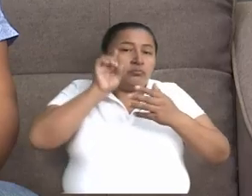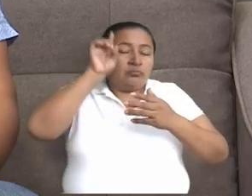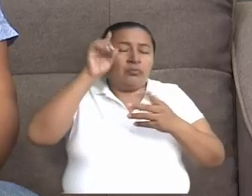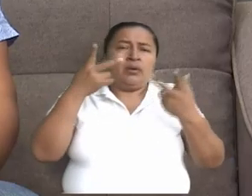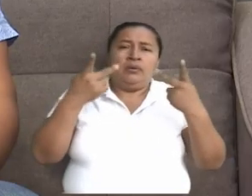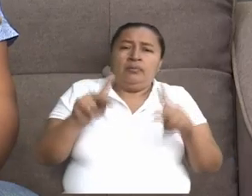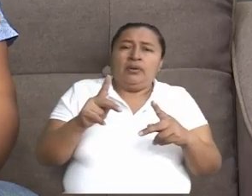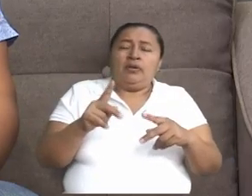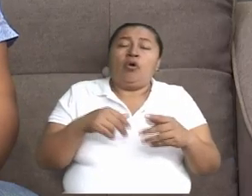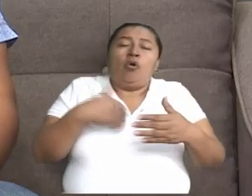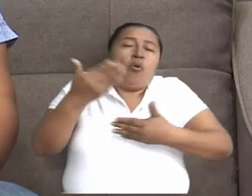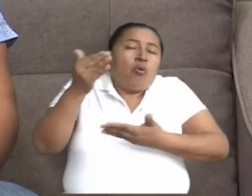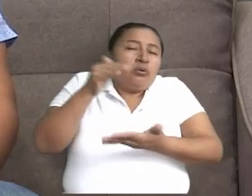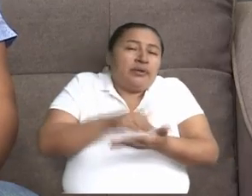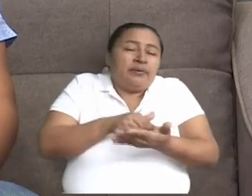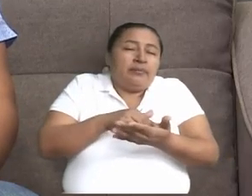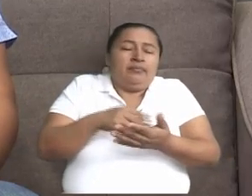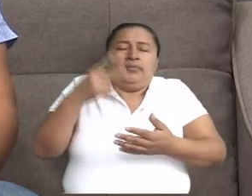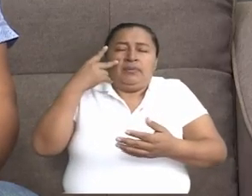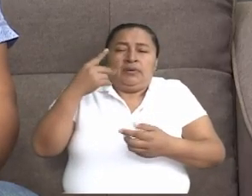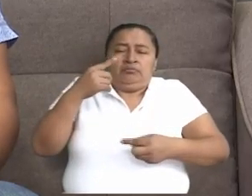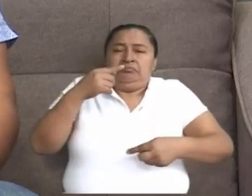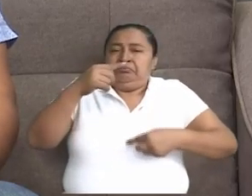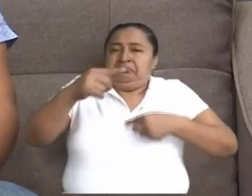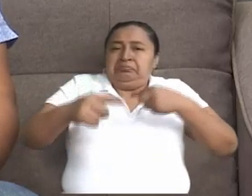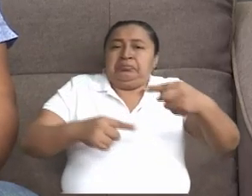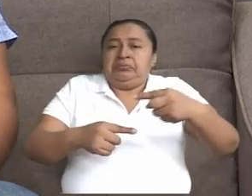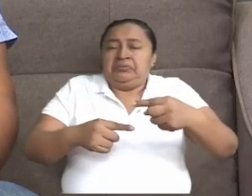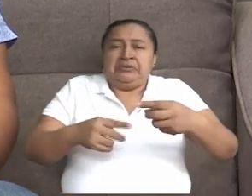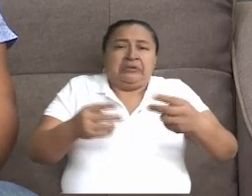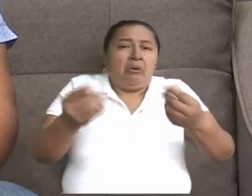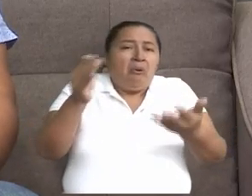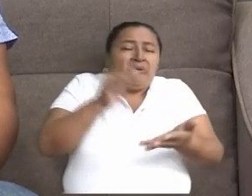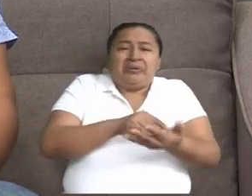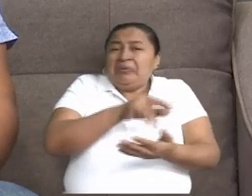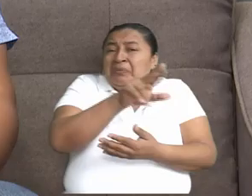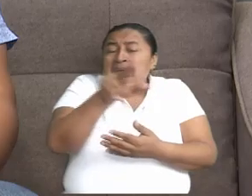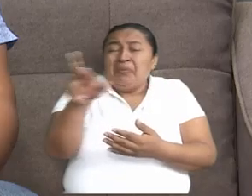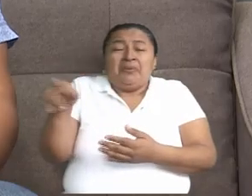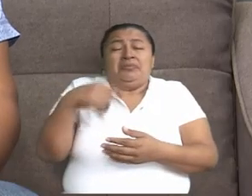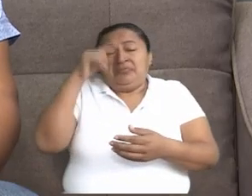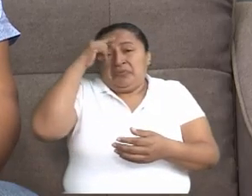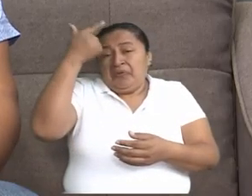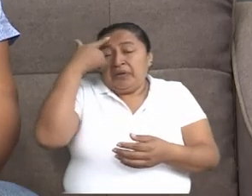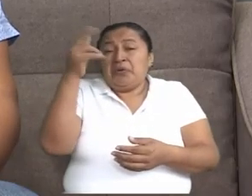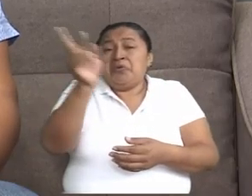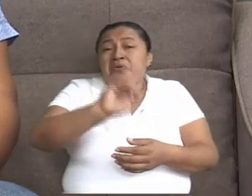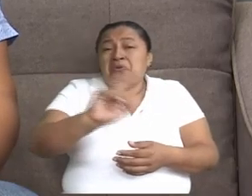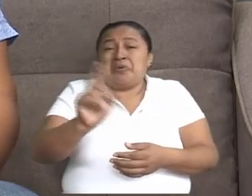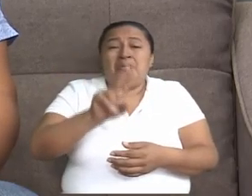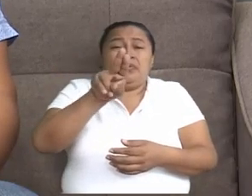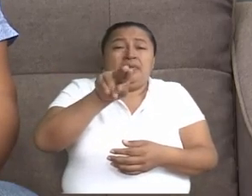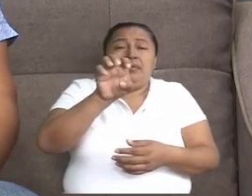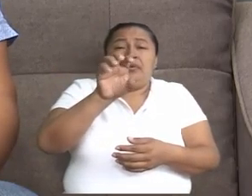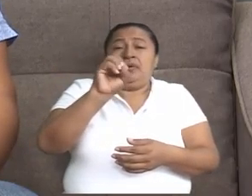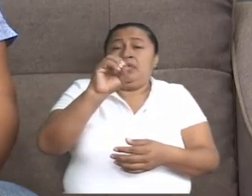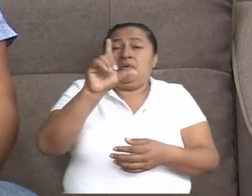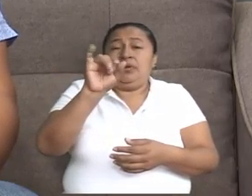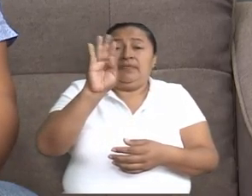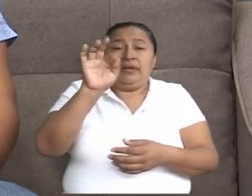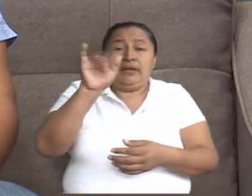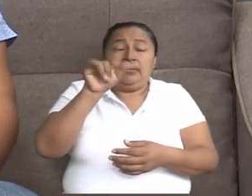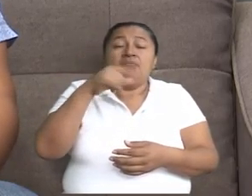vemos nuevamente una vuelta, ¿no? Un retorno de los gobiernos neoliberales y un retorno